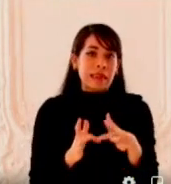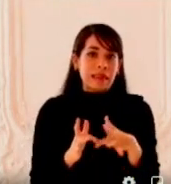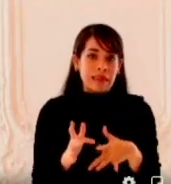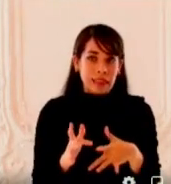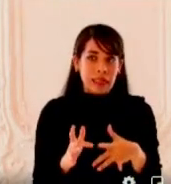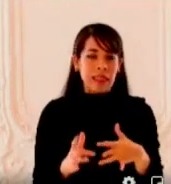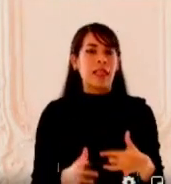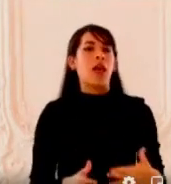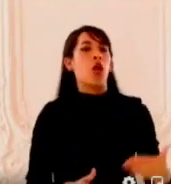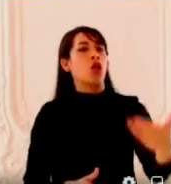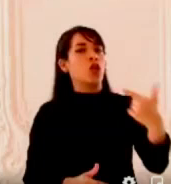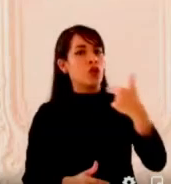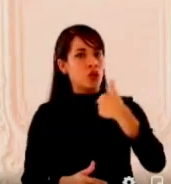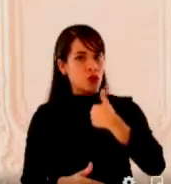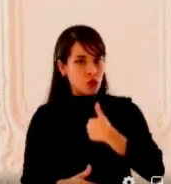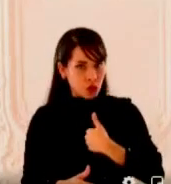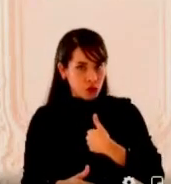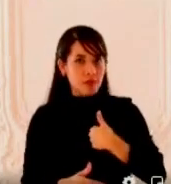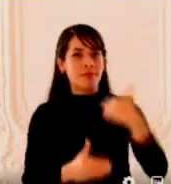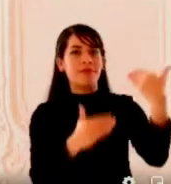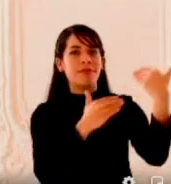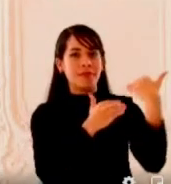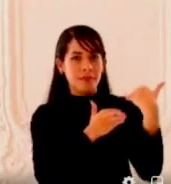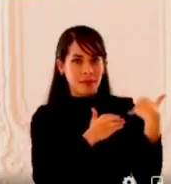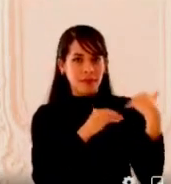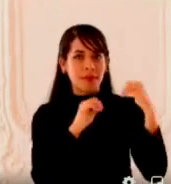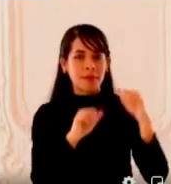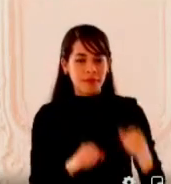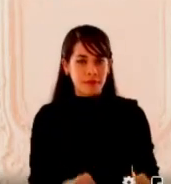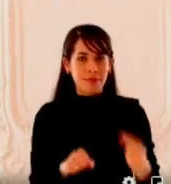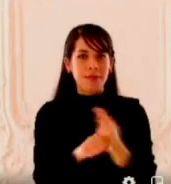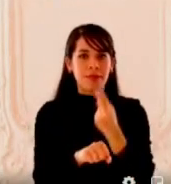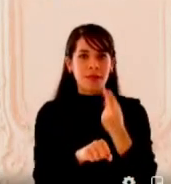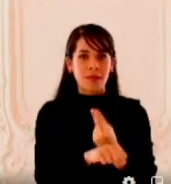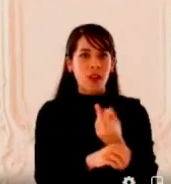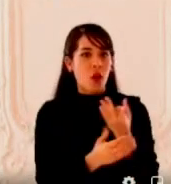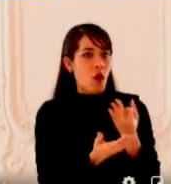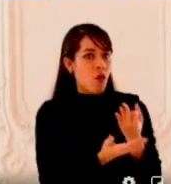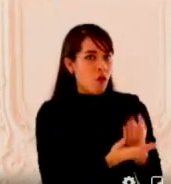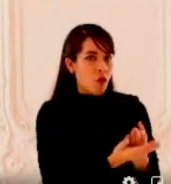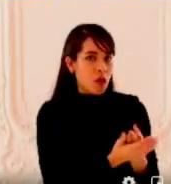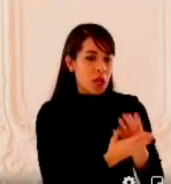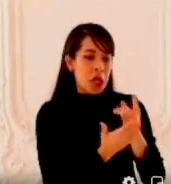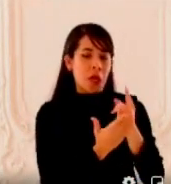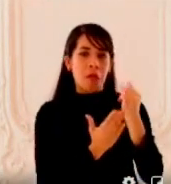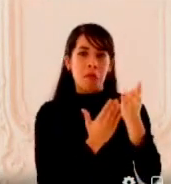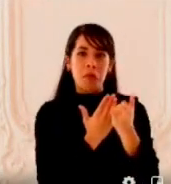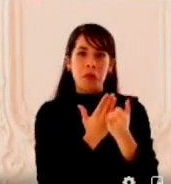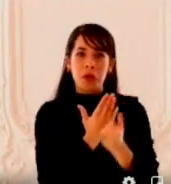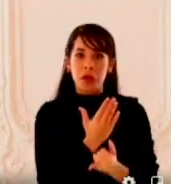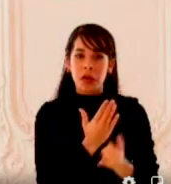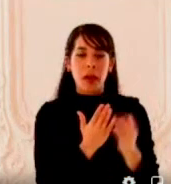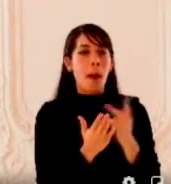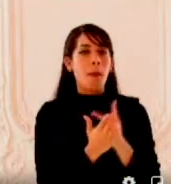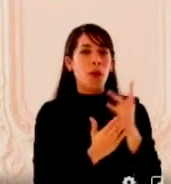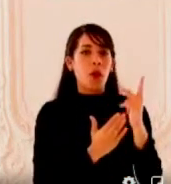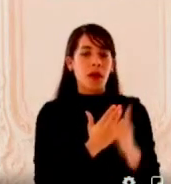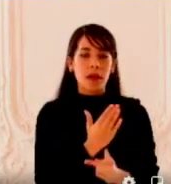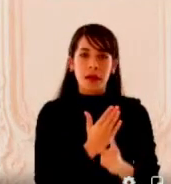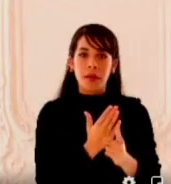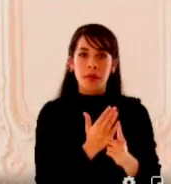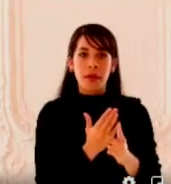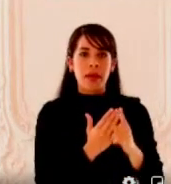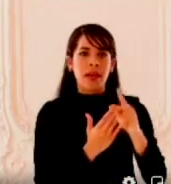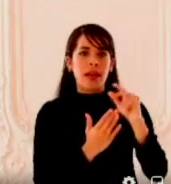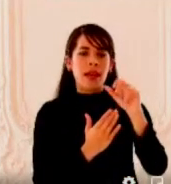yo me voy a ocupar de que se utilicen entonces fondos, ya sea del programa, sí, posiblemente sería fondos del programa